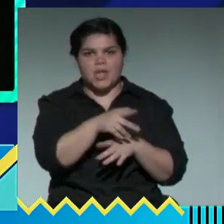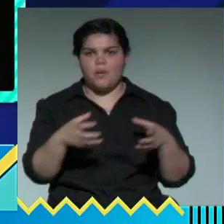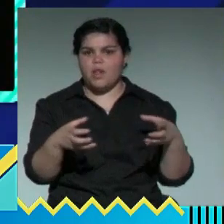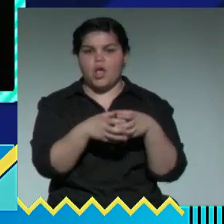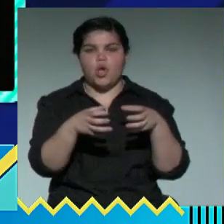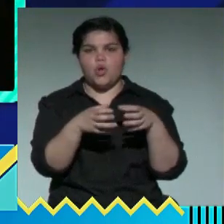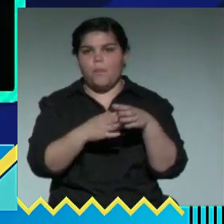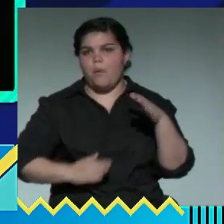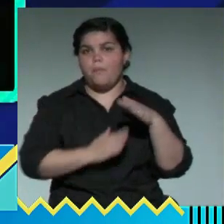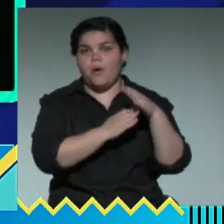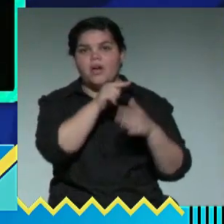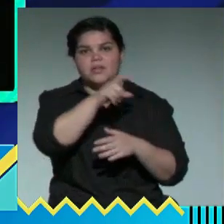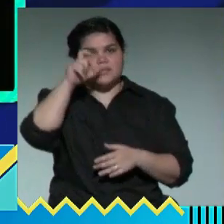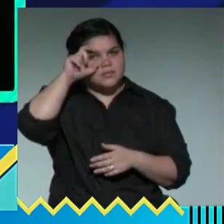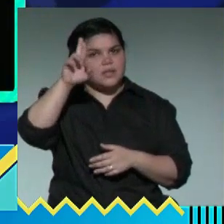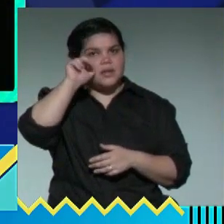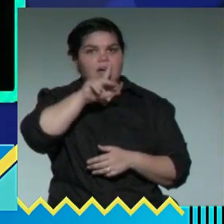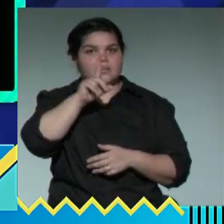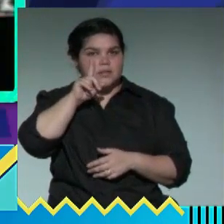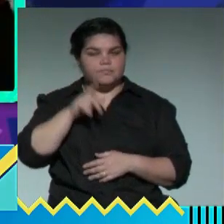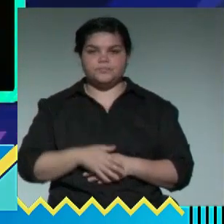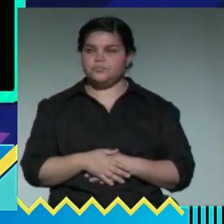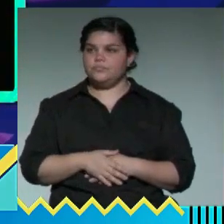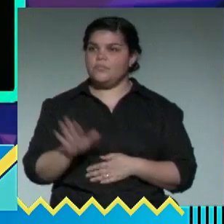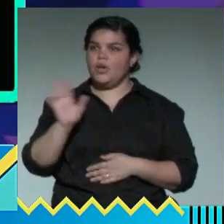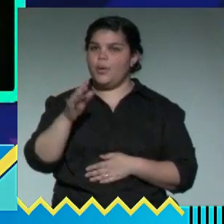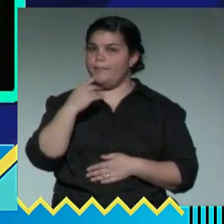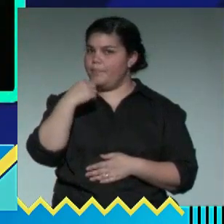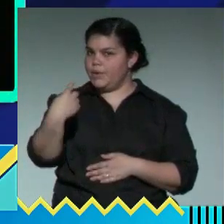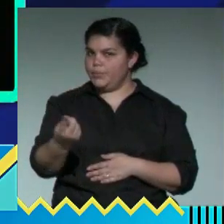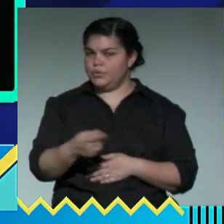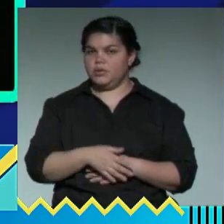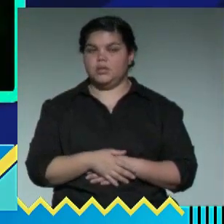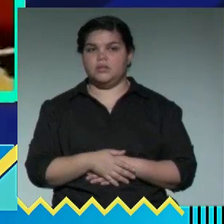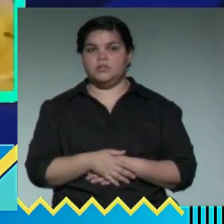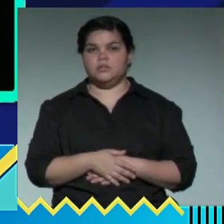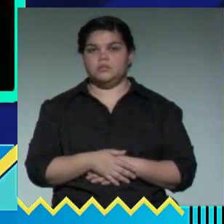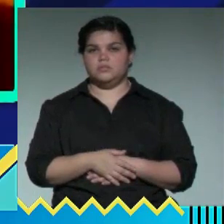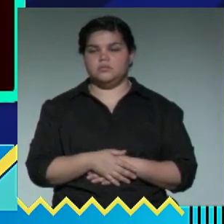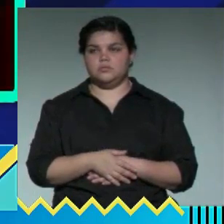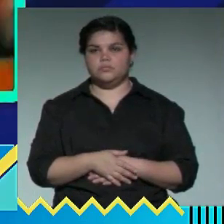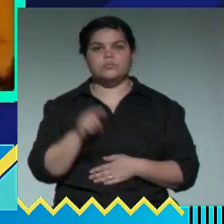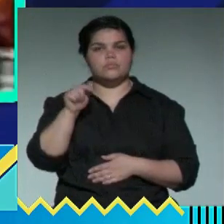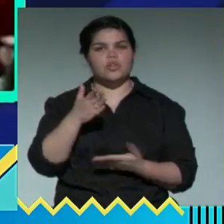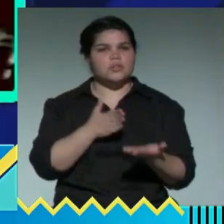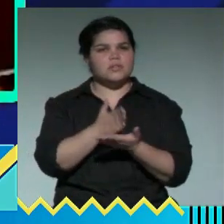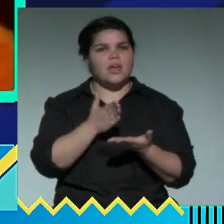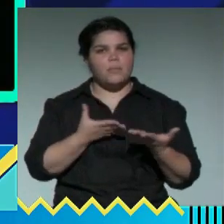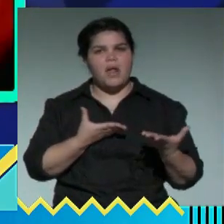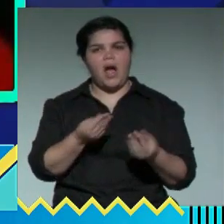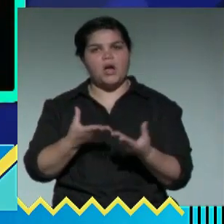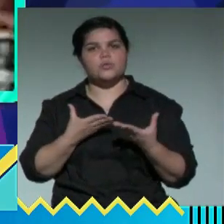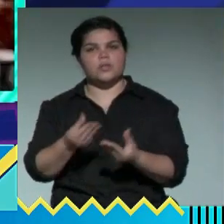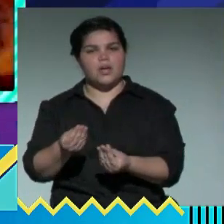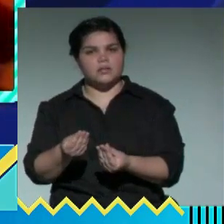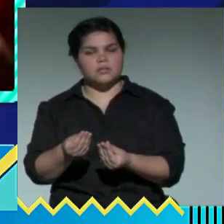sea, eso también, ¿no? Bien. Leo, yo te quería hacer una pregunta. Colaboraste, bueno, muchas veces con Cerati, con